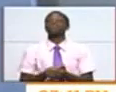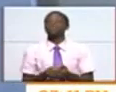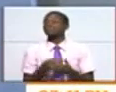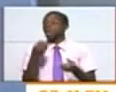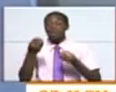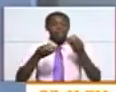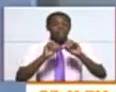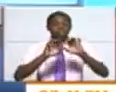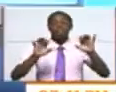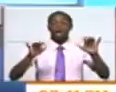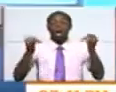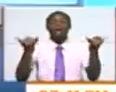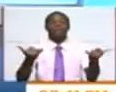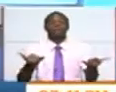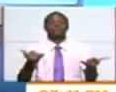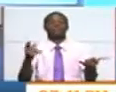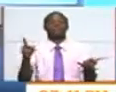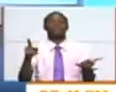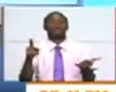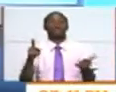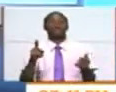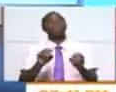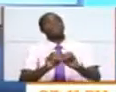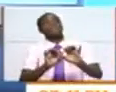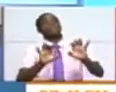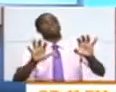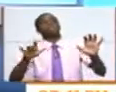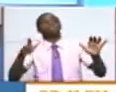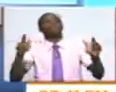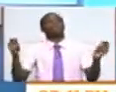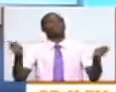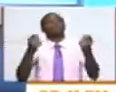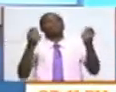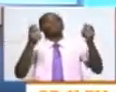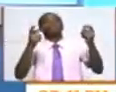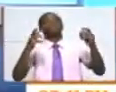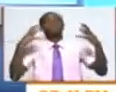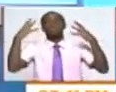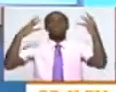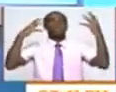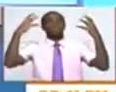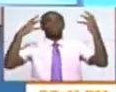en estos momentos, para crear las condiciones